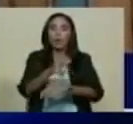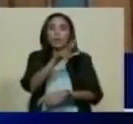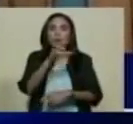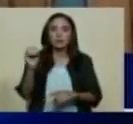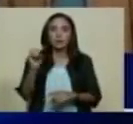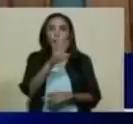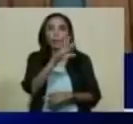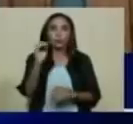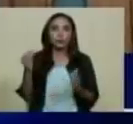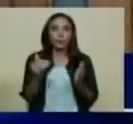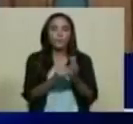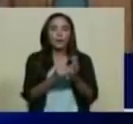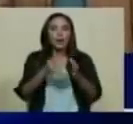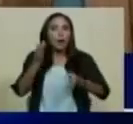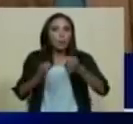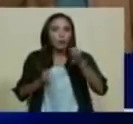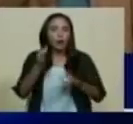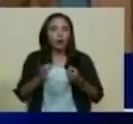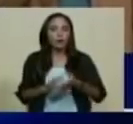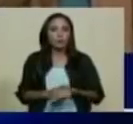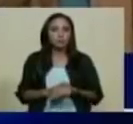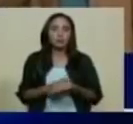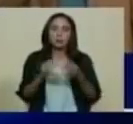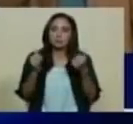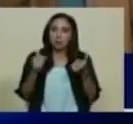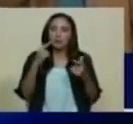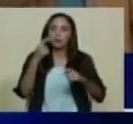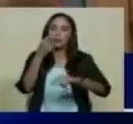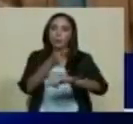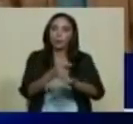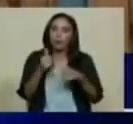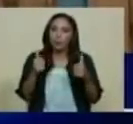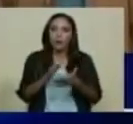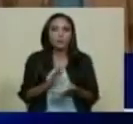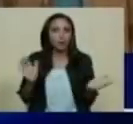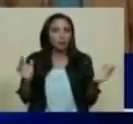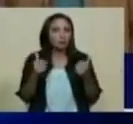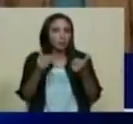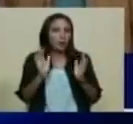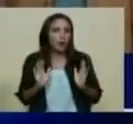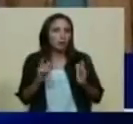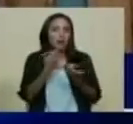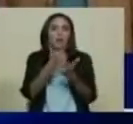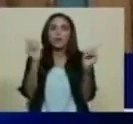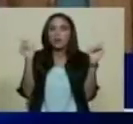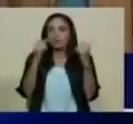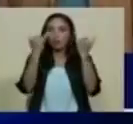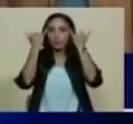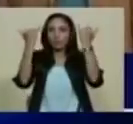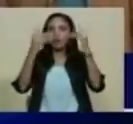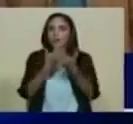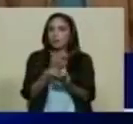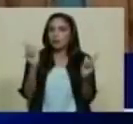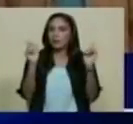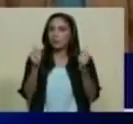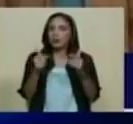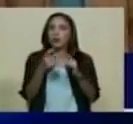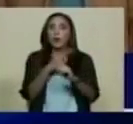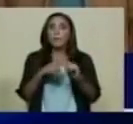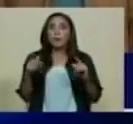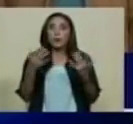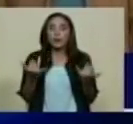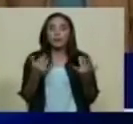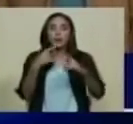400 mil abogados. Está bien, libertad de cátedra, libertad de estudio, pero necesitamos